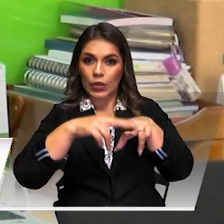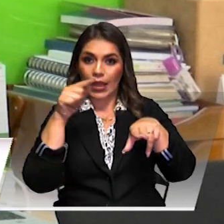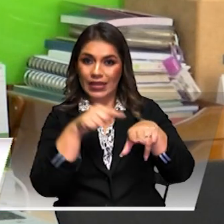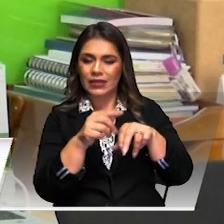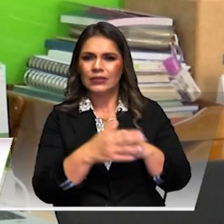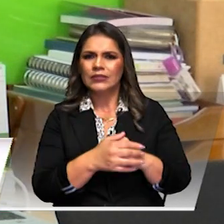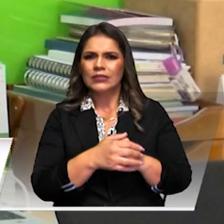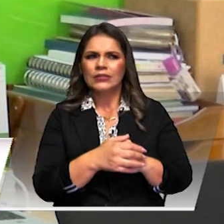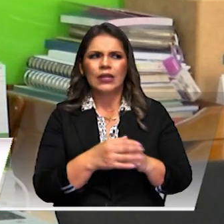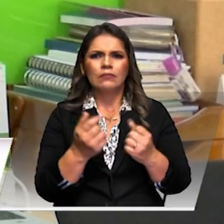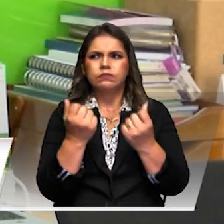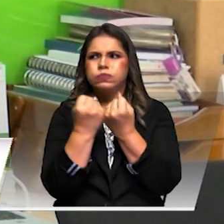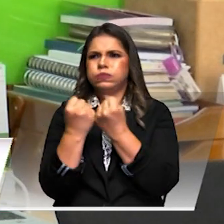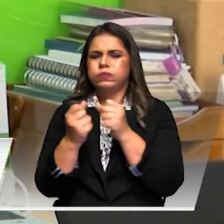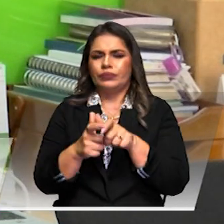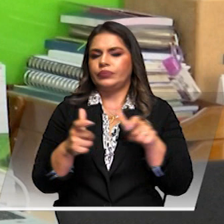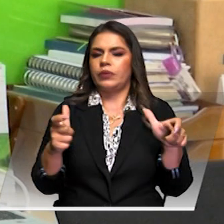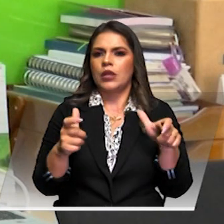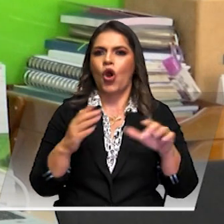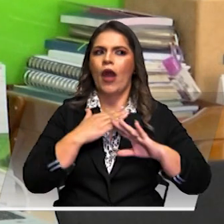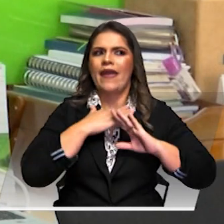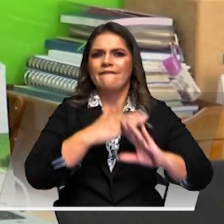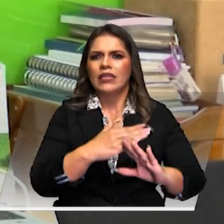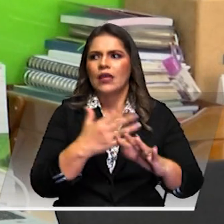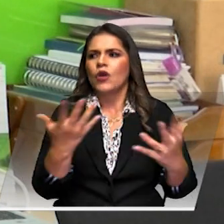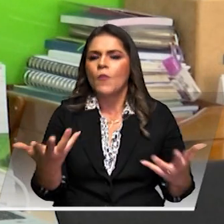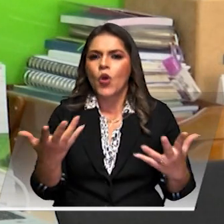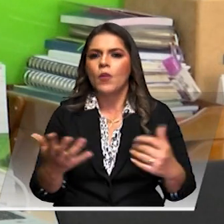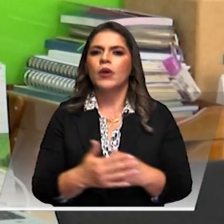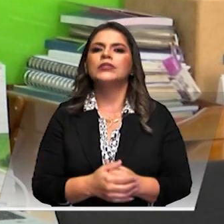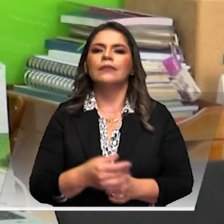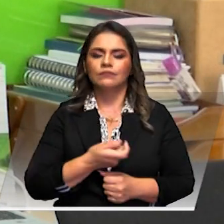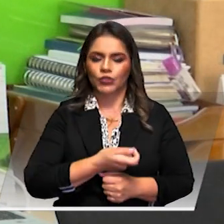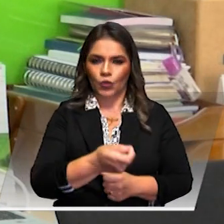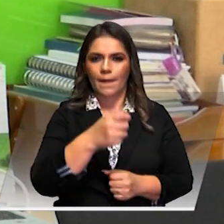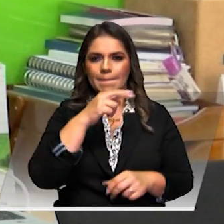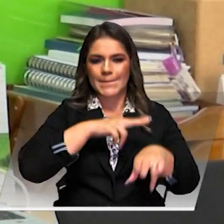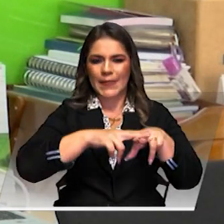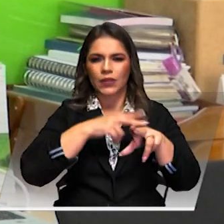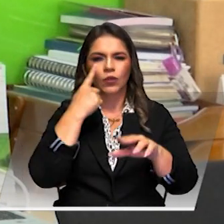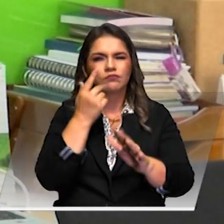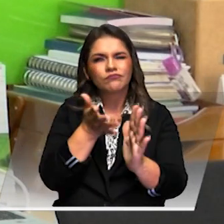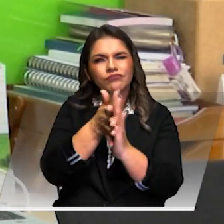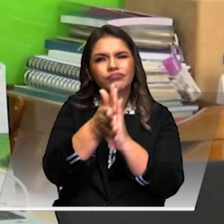evitar las posibles aglomeraciones tras el toque de queda que inicia también este lunes a las 6 de la tarde.